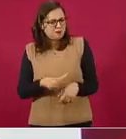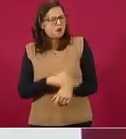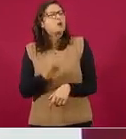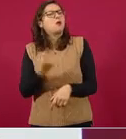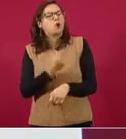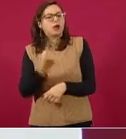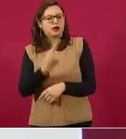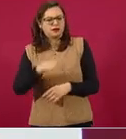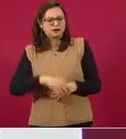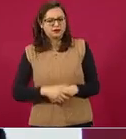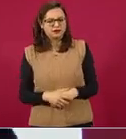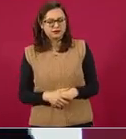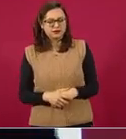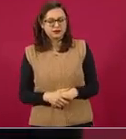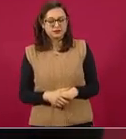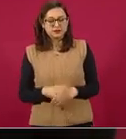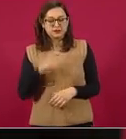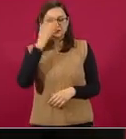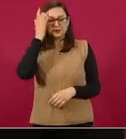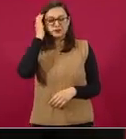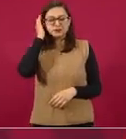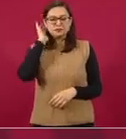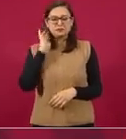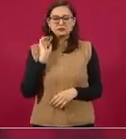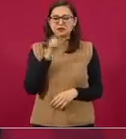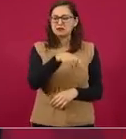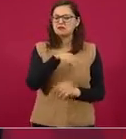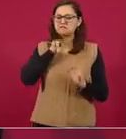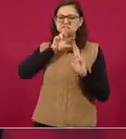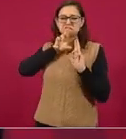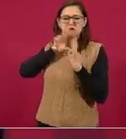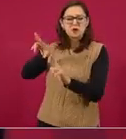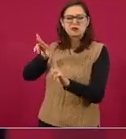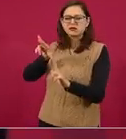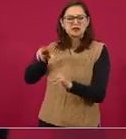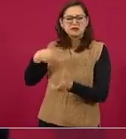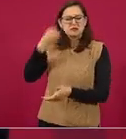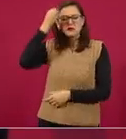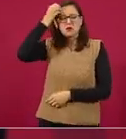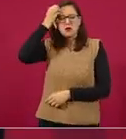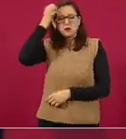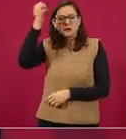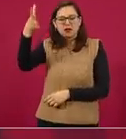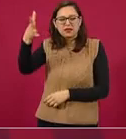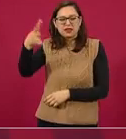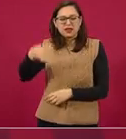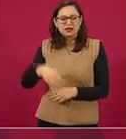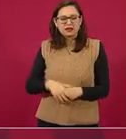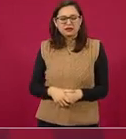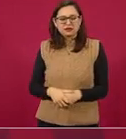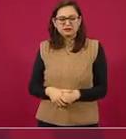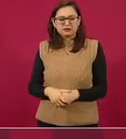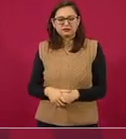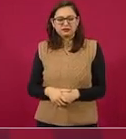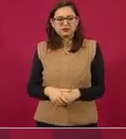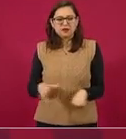No sé qué le contestó Silvio, pero cuando porque los otros